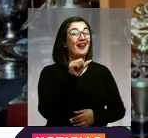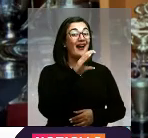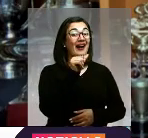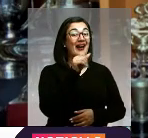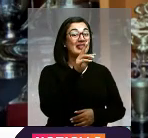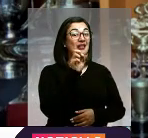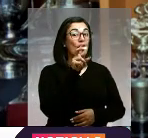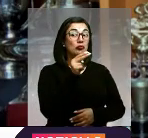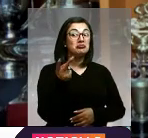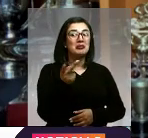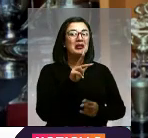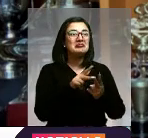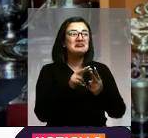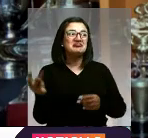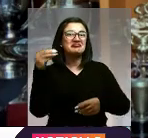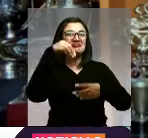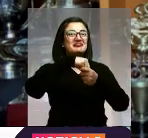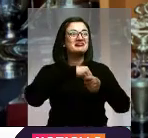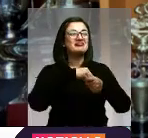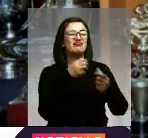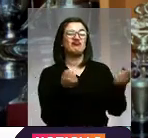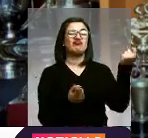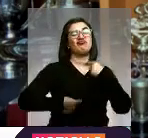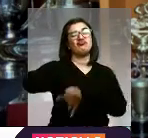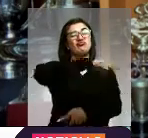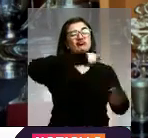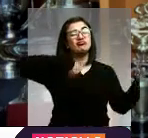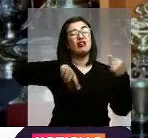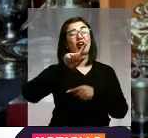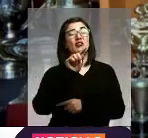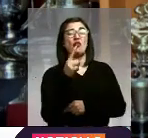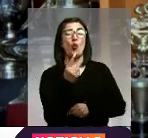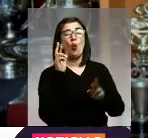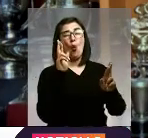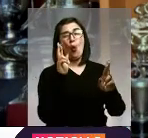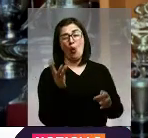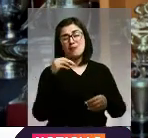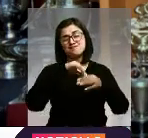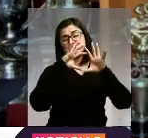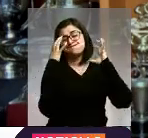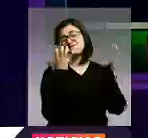regresar al protagonismo de la máxima categoría del automovilismo mundial, a Fórmula 1. Muchas gracias.